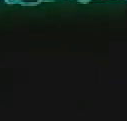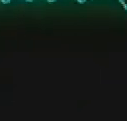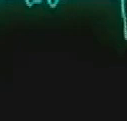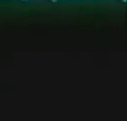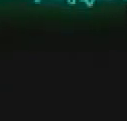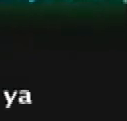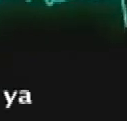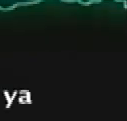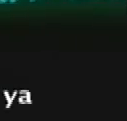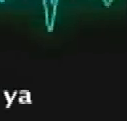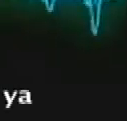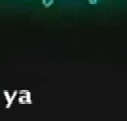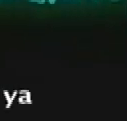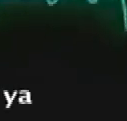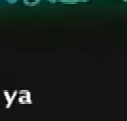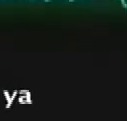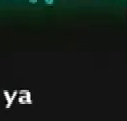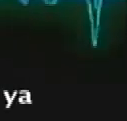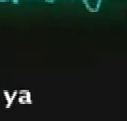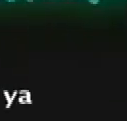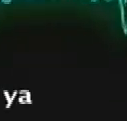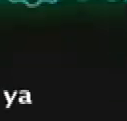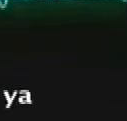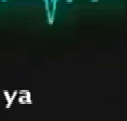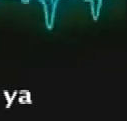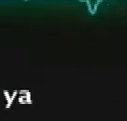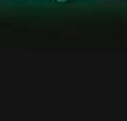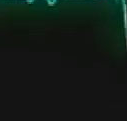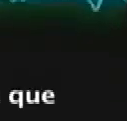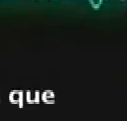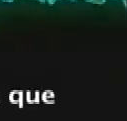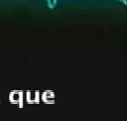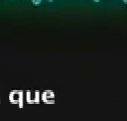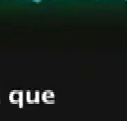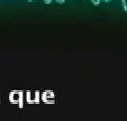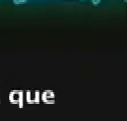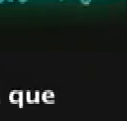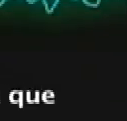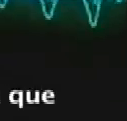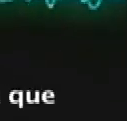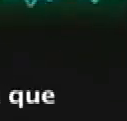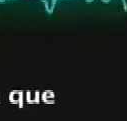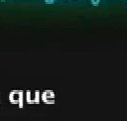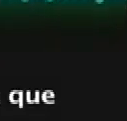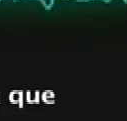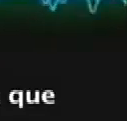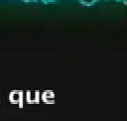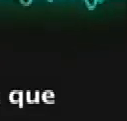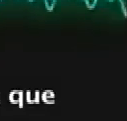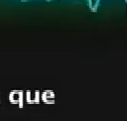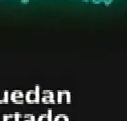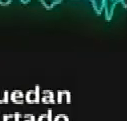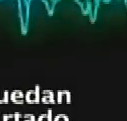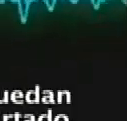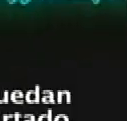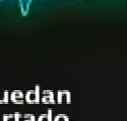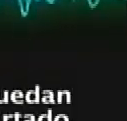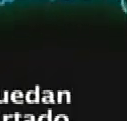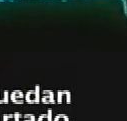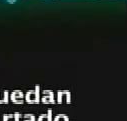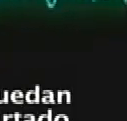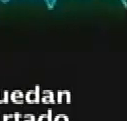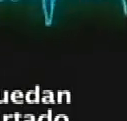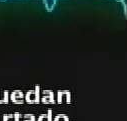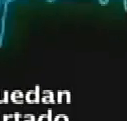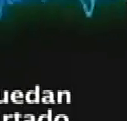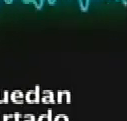objetivo. Sí, copiado, ya estamos pendientes de eso. La persona que estaba ubicando los taxis me acaba de decir